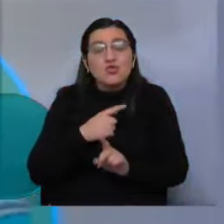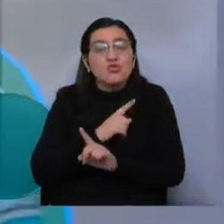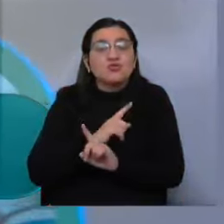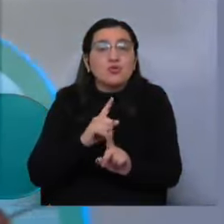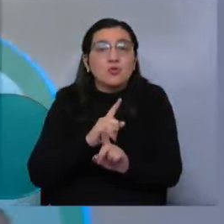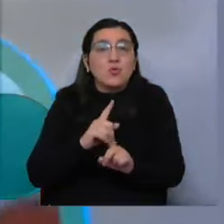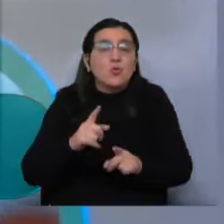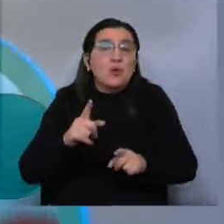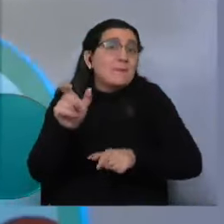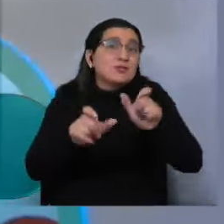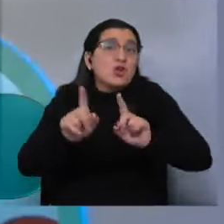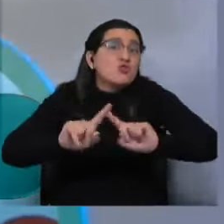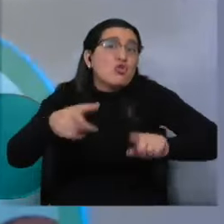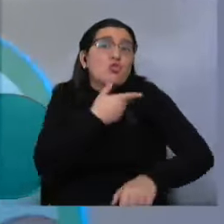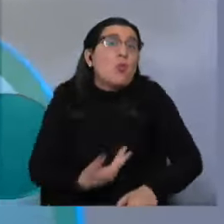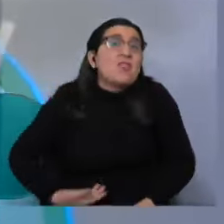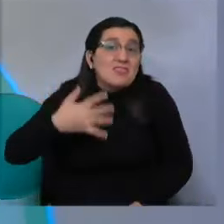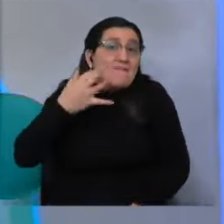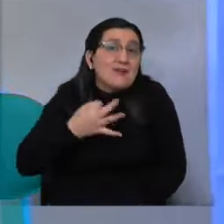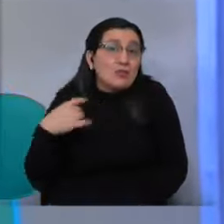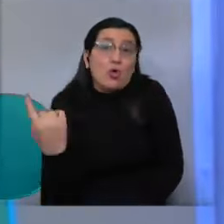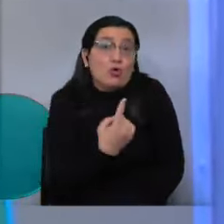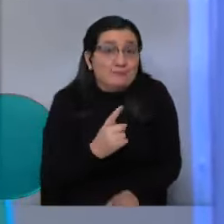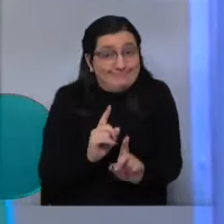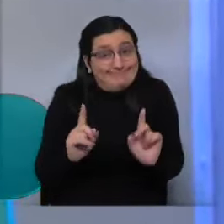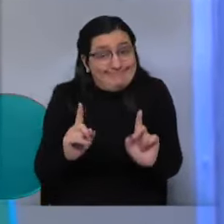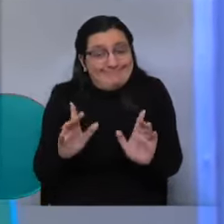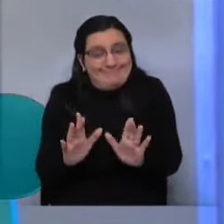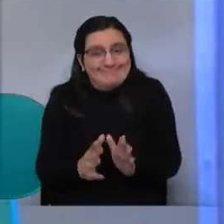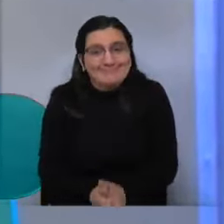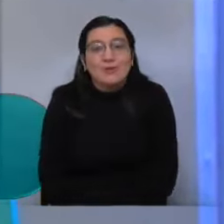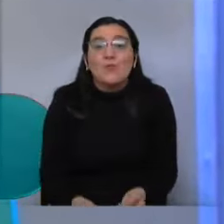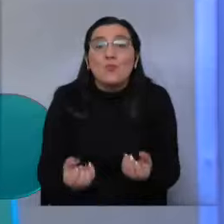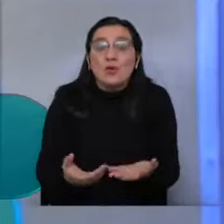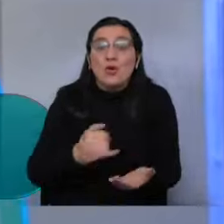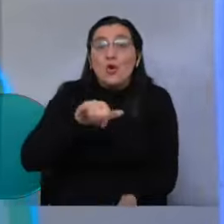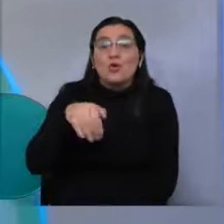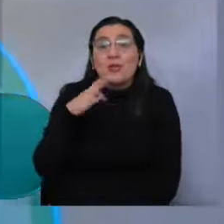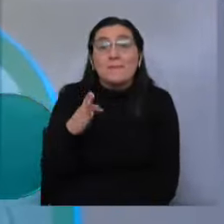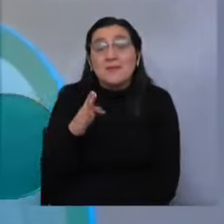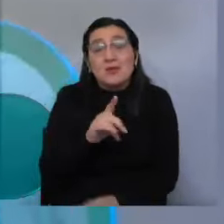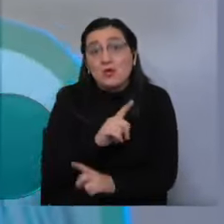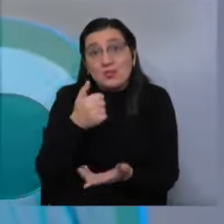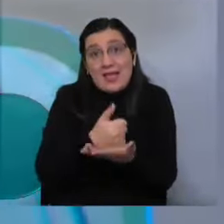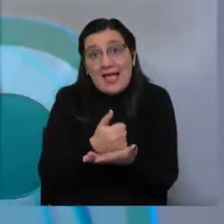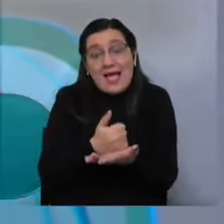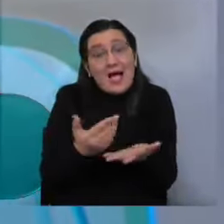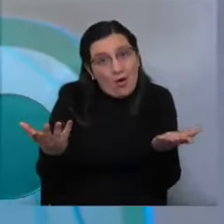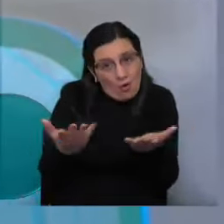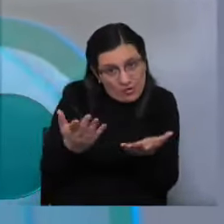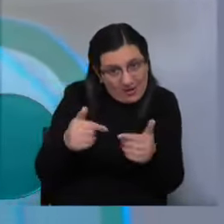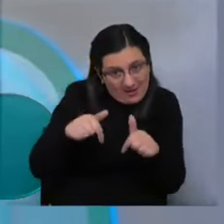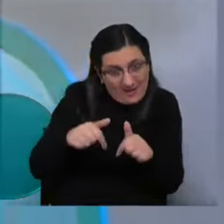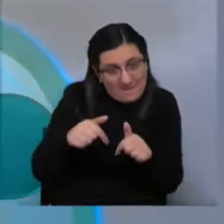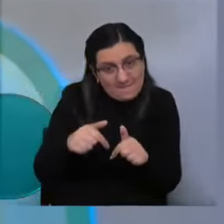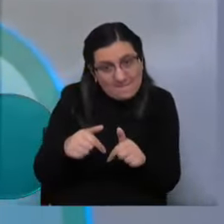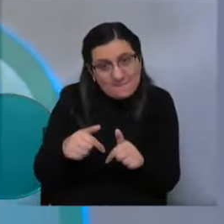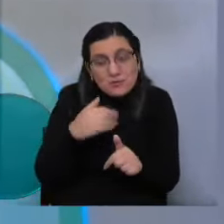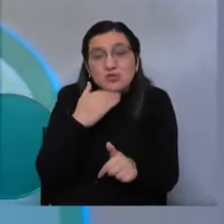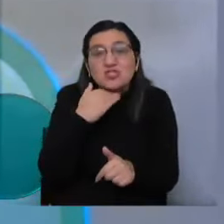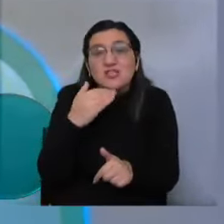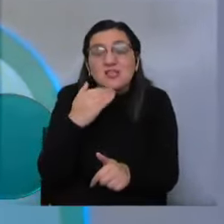bien señoras y señores hoy sin la presencia en piso del tío JP igual tenemos no sé que vamos a hacer que van a